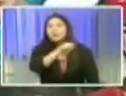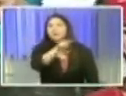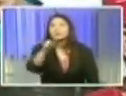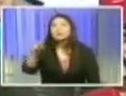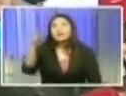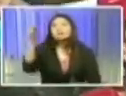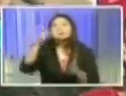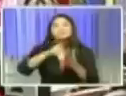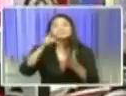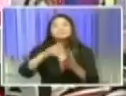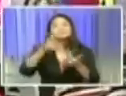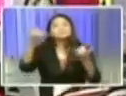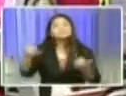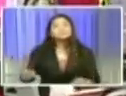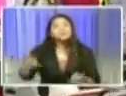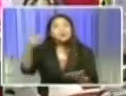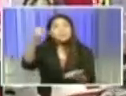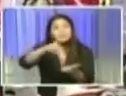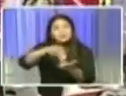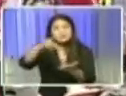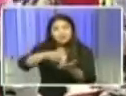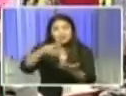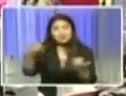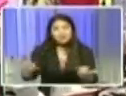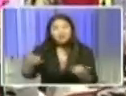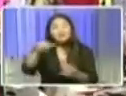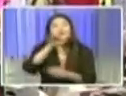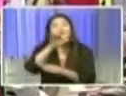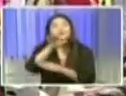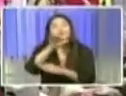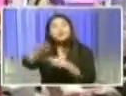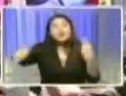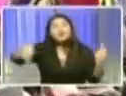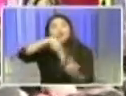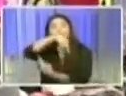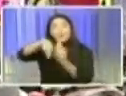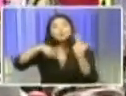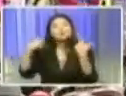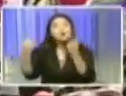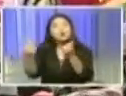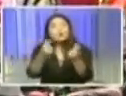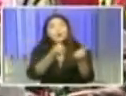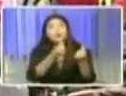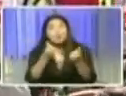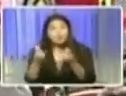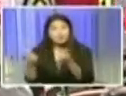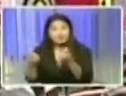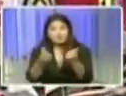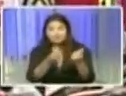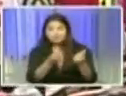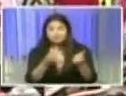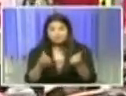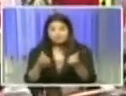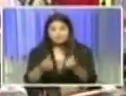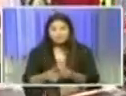los protagonistas presentes y futuros de una revolución económica